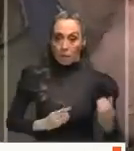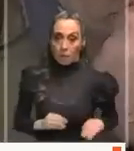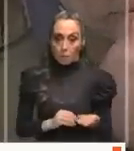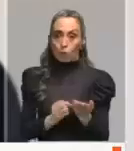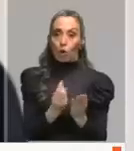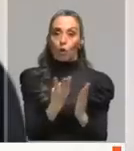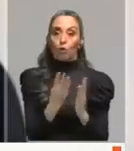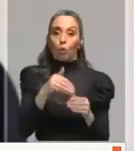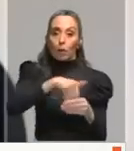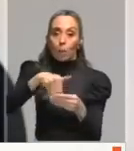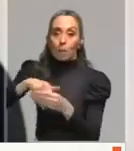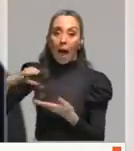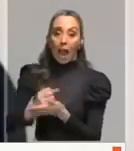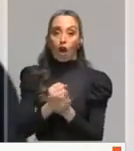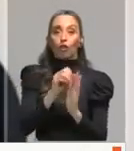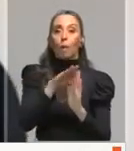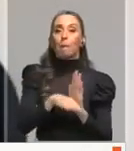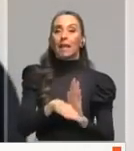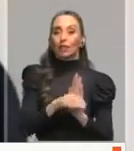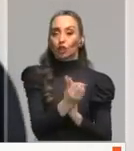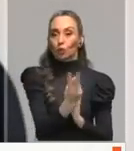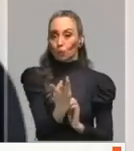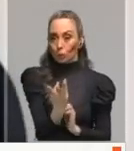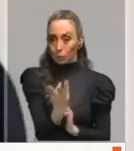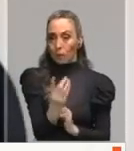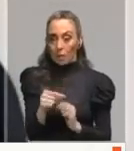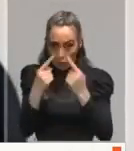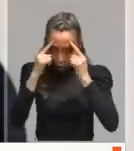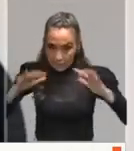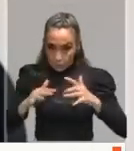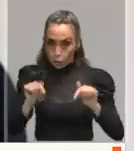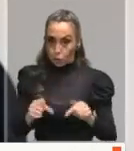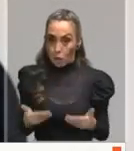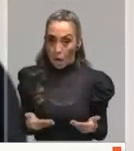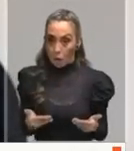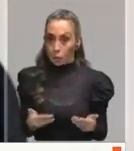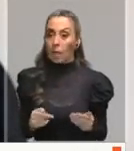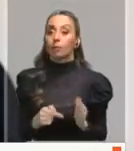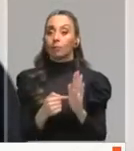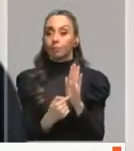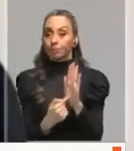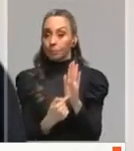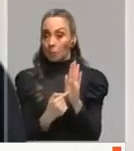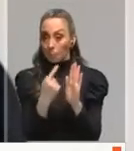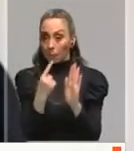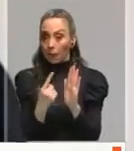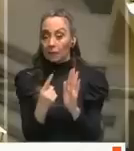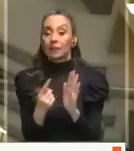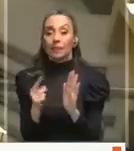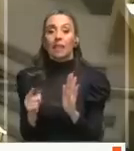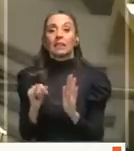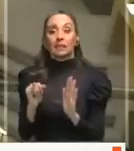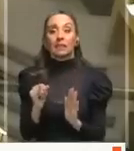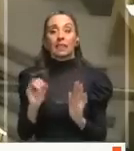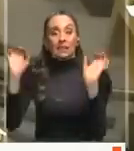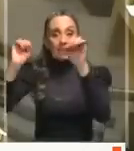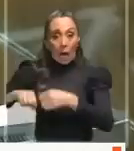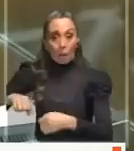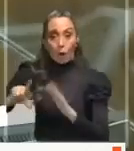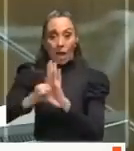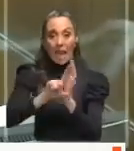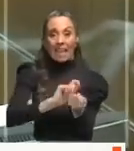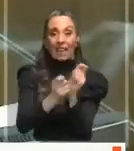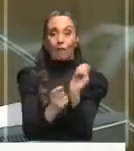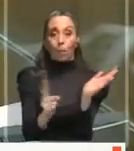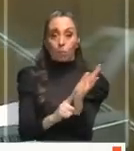es más bajo. Creo que hay que agotar todos los esfuerzos ahora, en este momento, puesto que aquí está hablando de necesidades que son urgentes. El escenario político